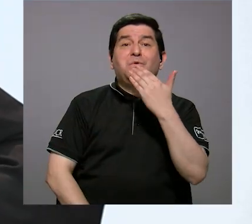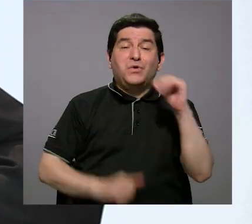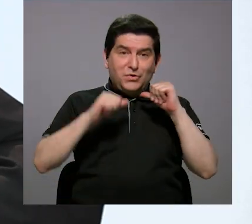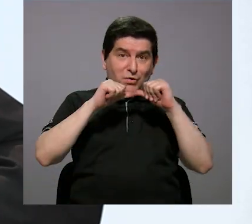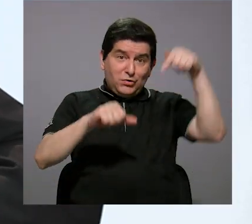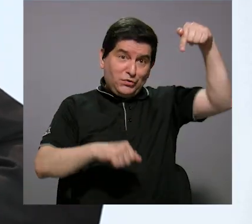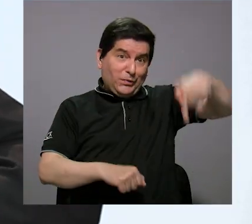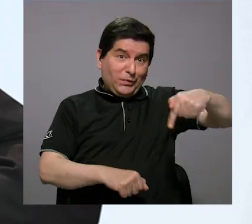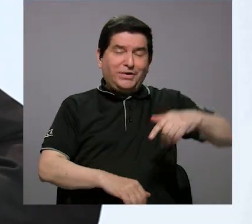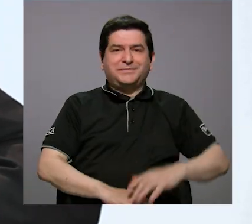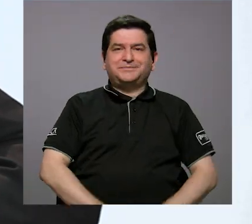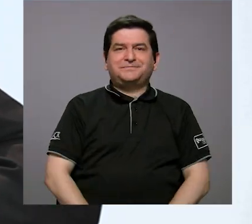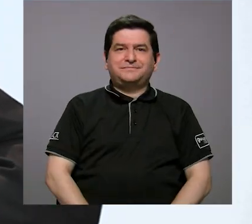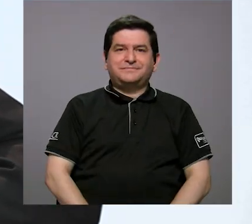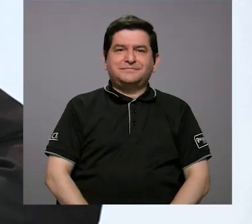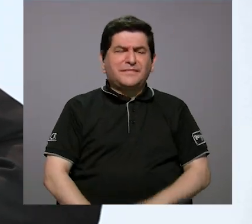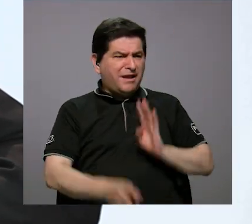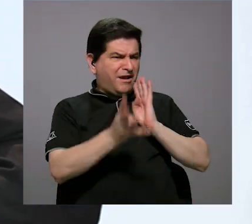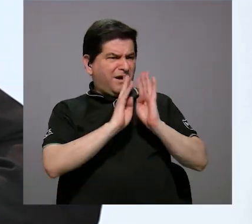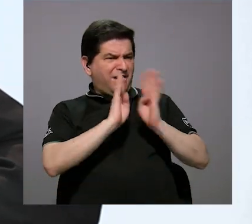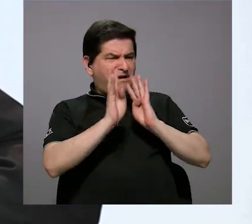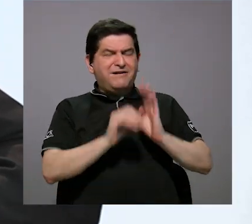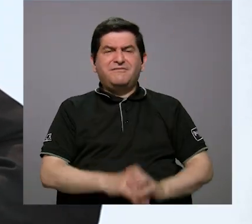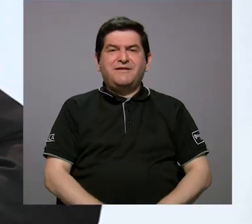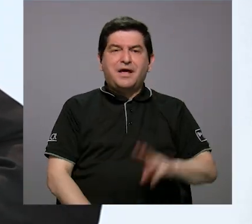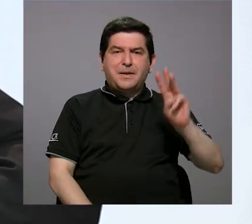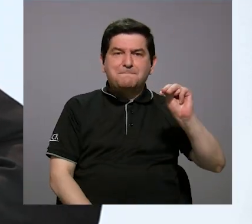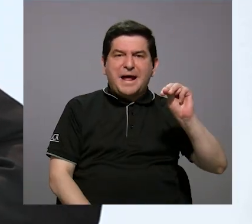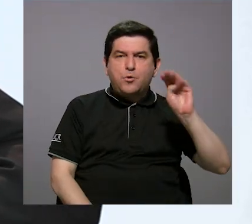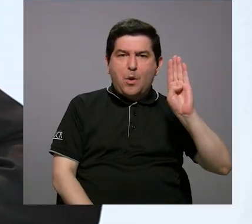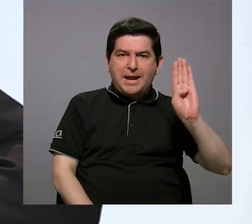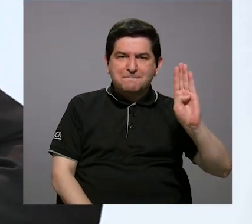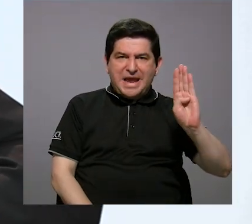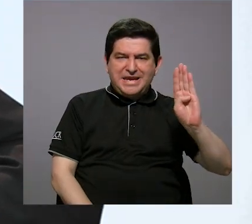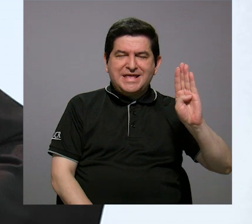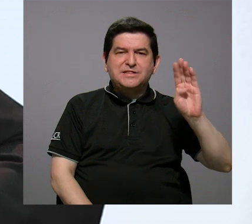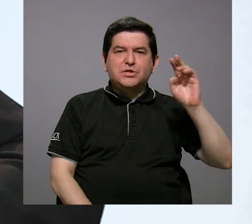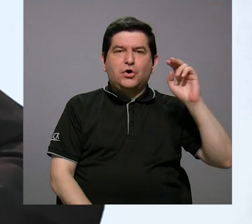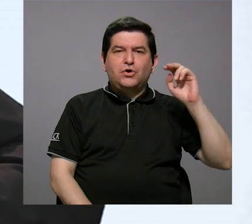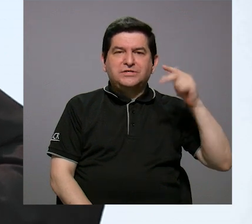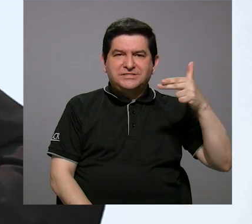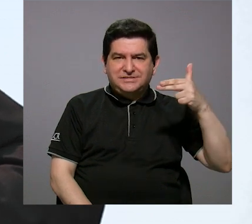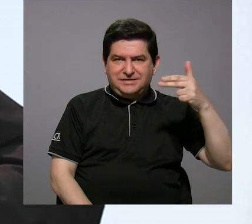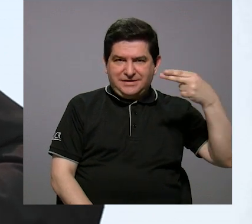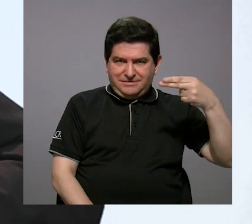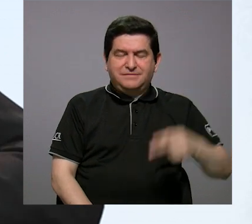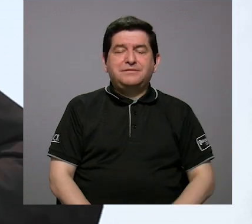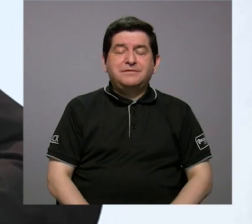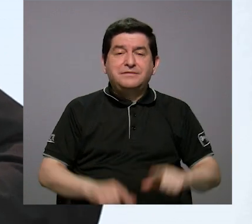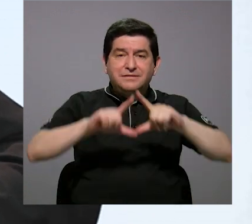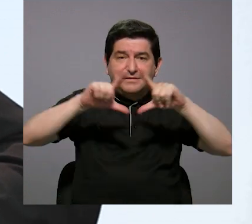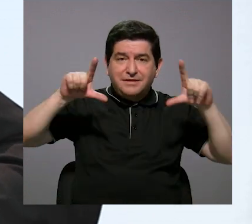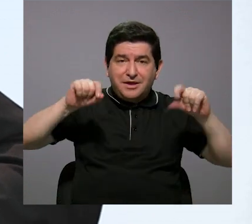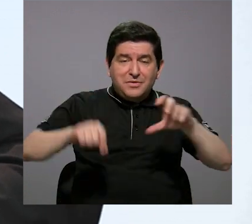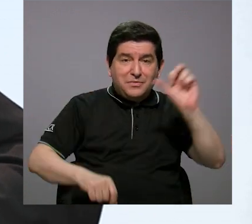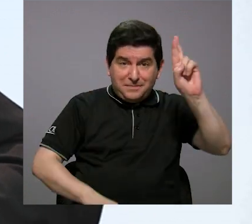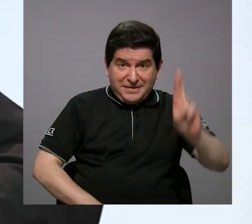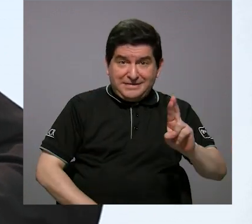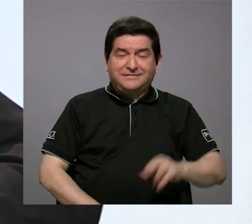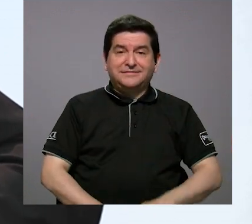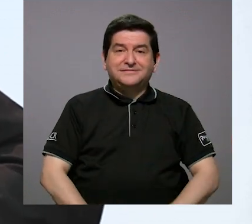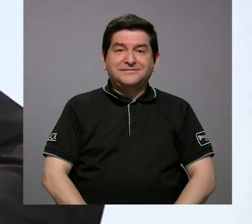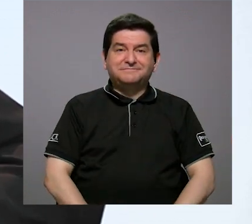Gracias por continuar con nosotros. Estamos hablando con Manuel Benito sobre billetes de Costa